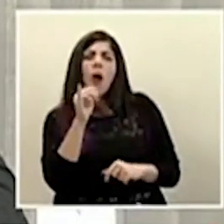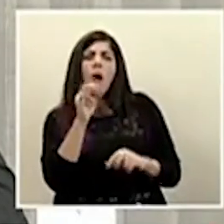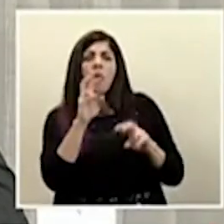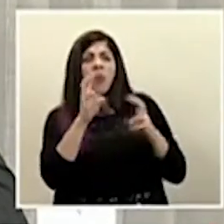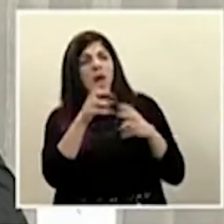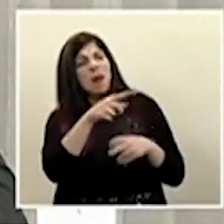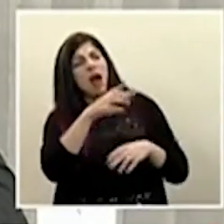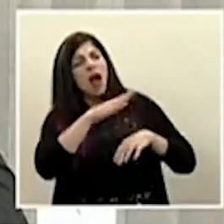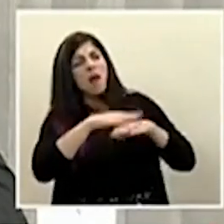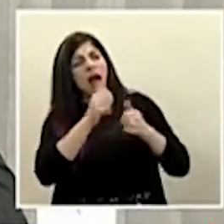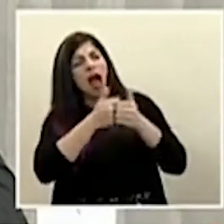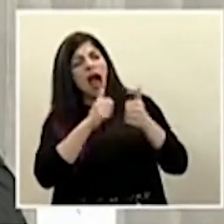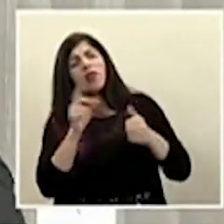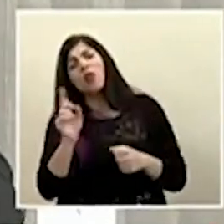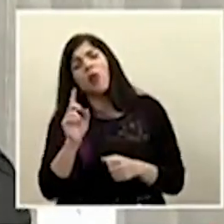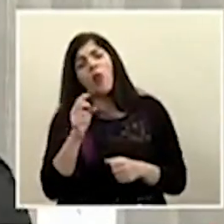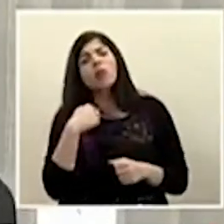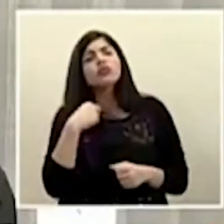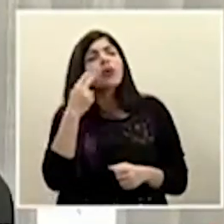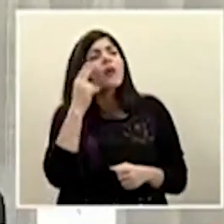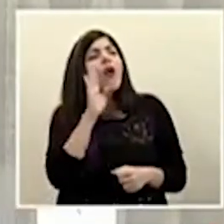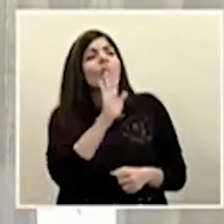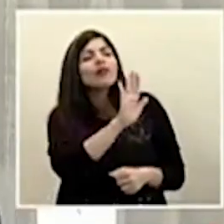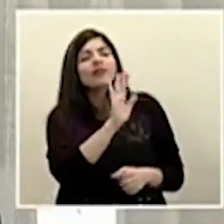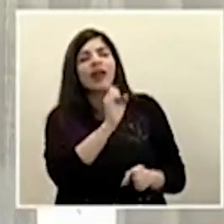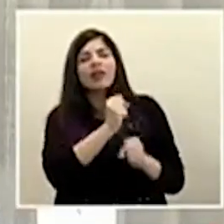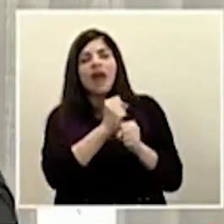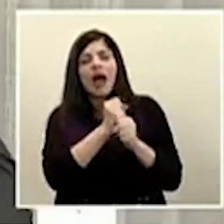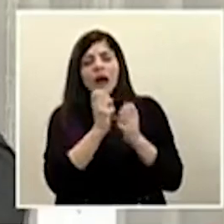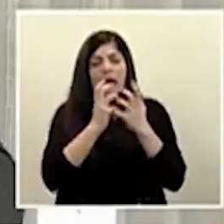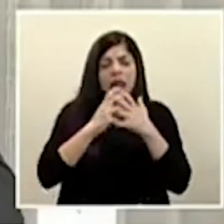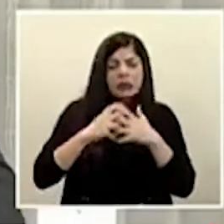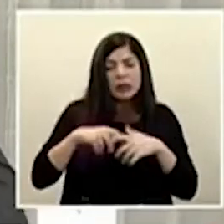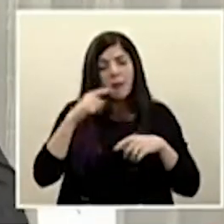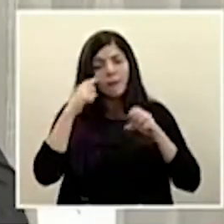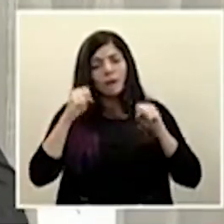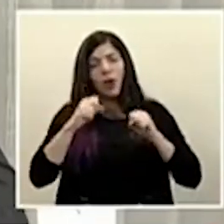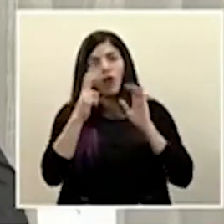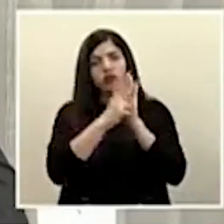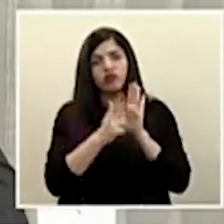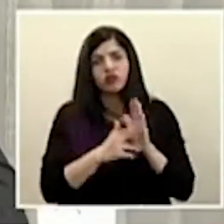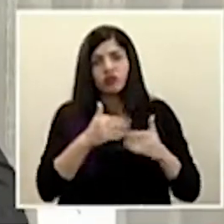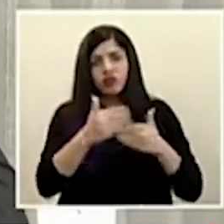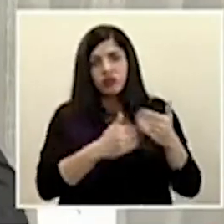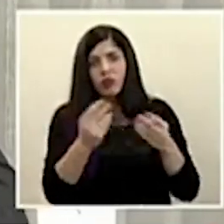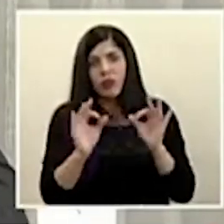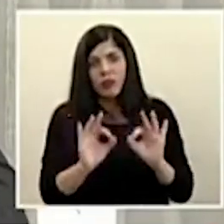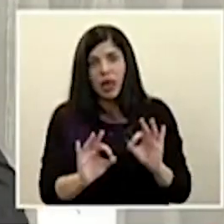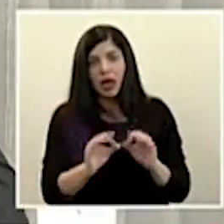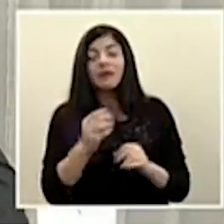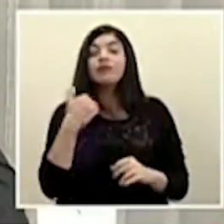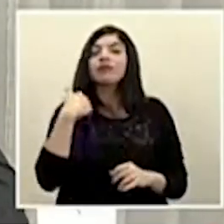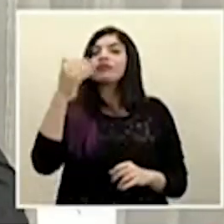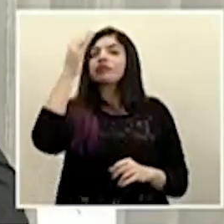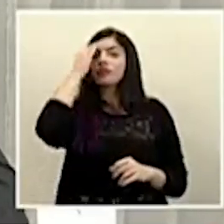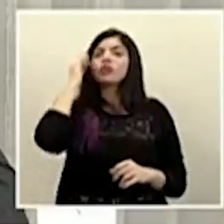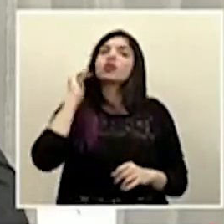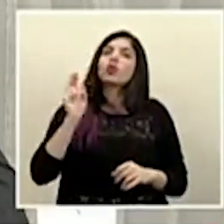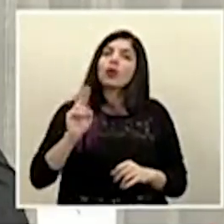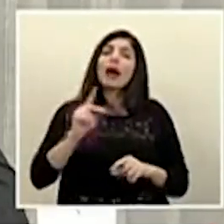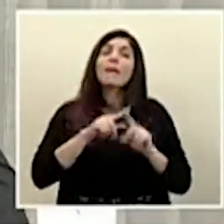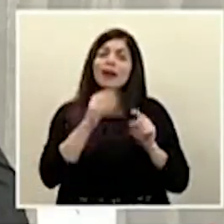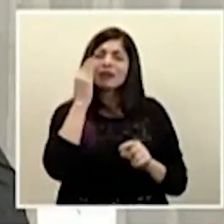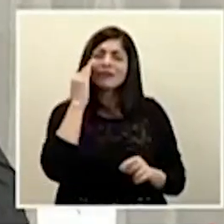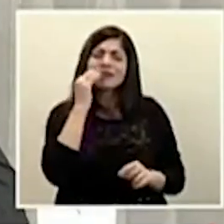atraso, sino como un tema de trabajo en acomodo para que las cosas salgan bien. Entonces, hay urgencia, pero sé que hay un